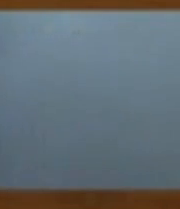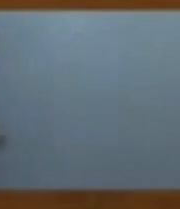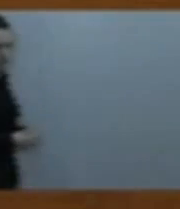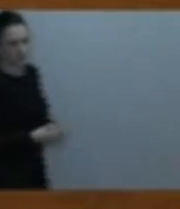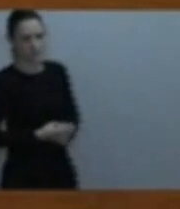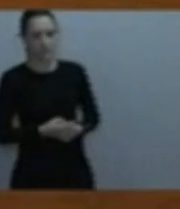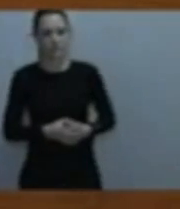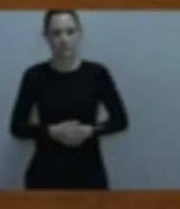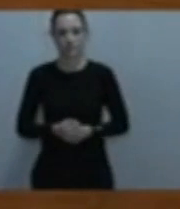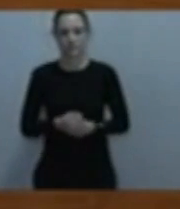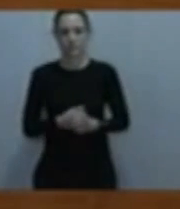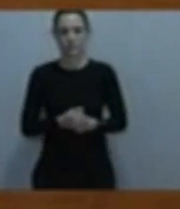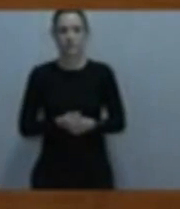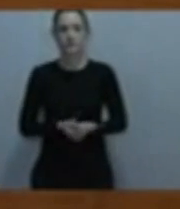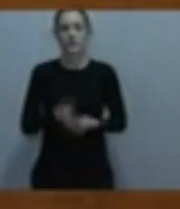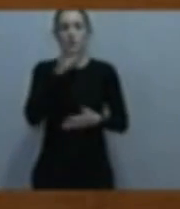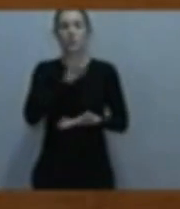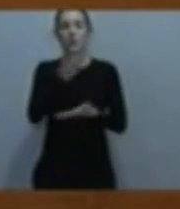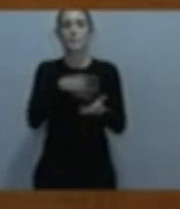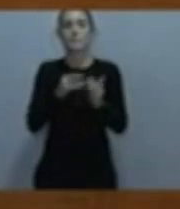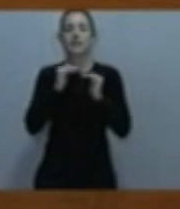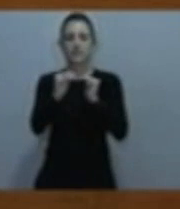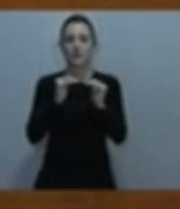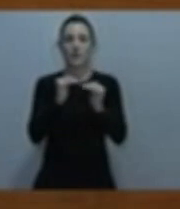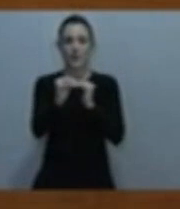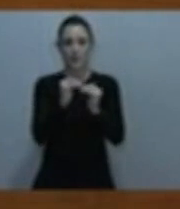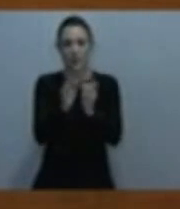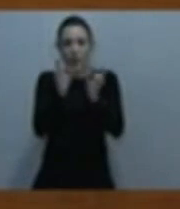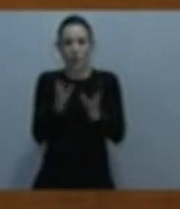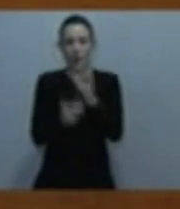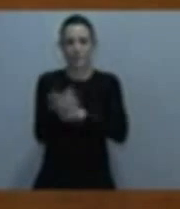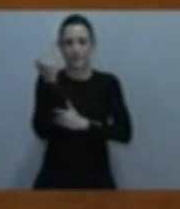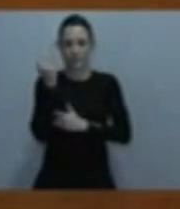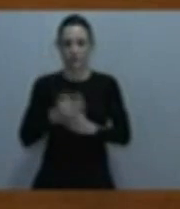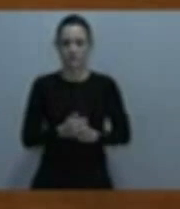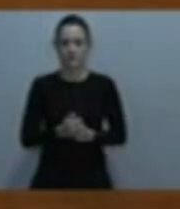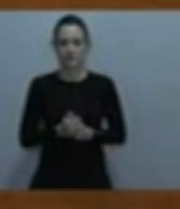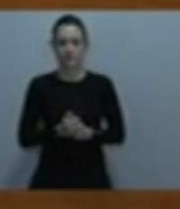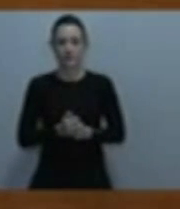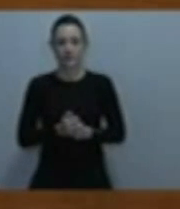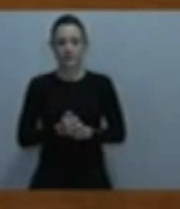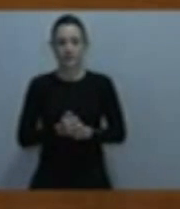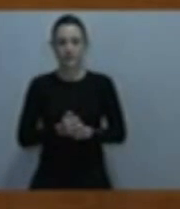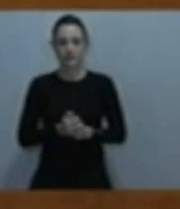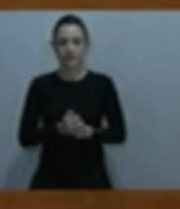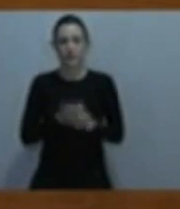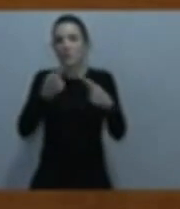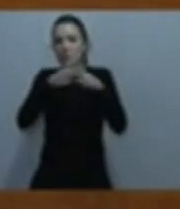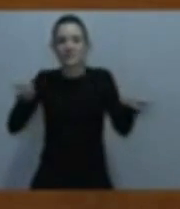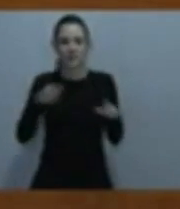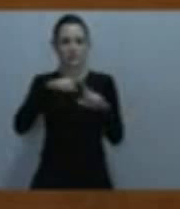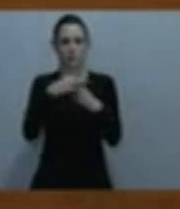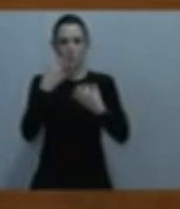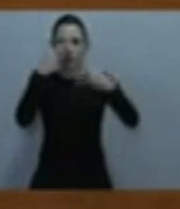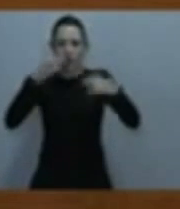importante, porque no nos valen planes de viabilidad como el del pasado, totalmente alejado de la realidad,